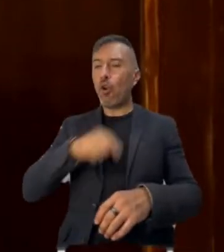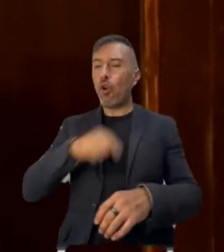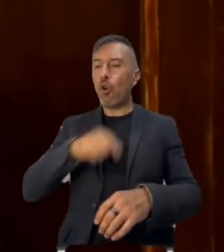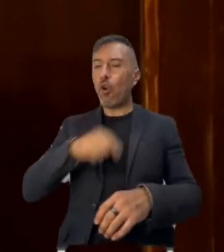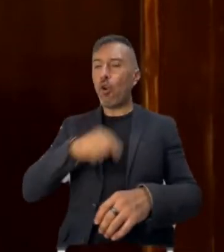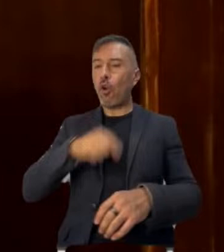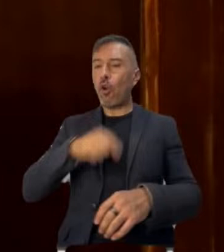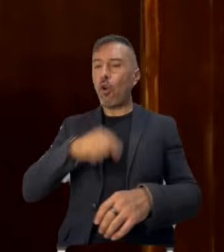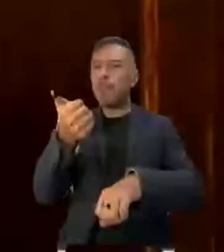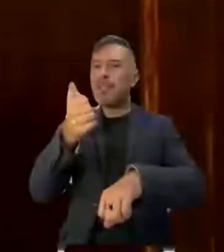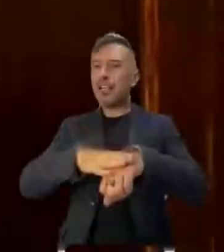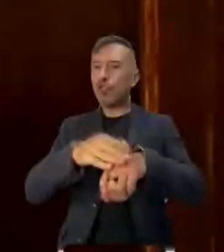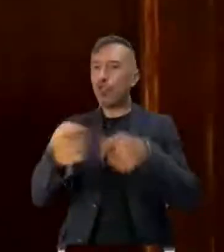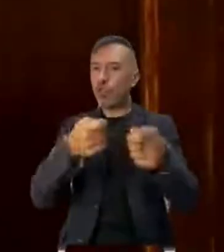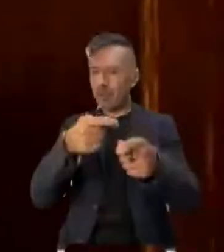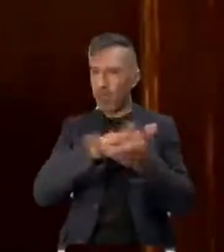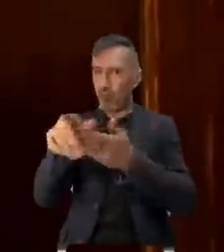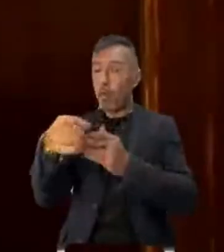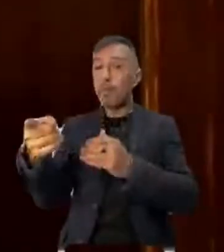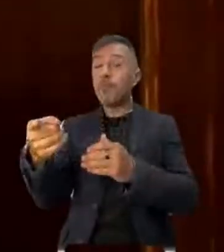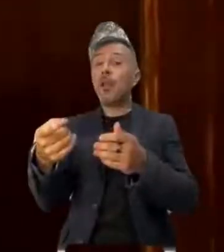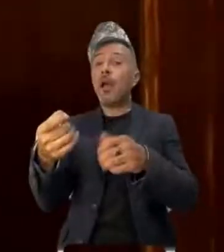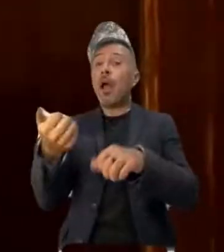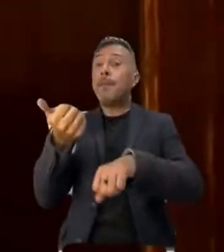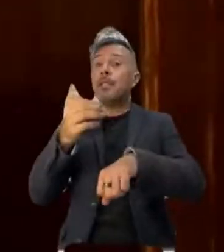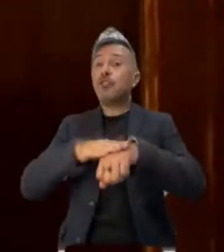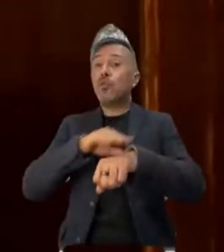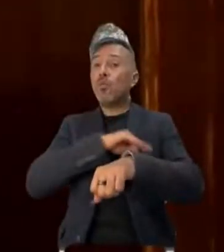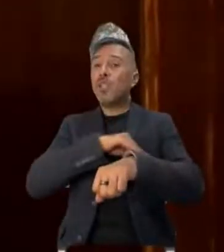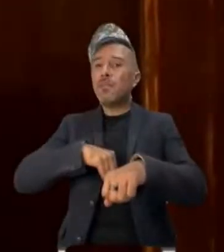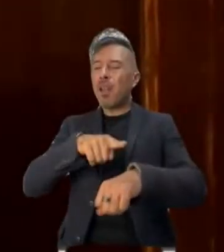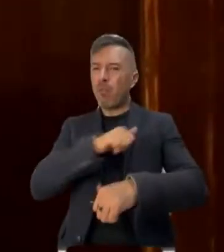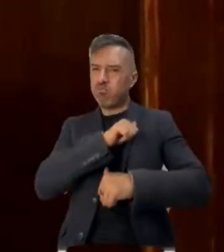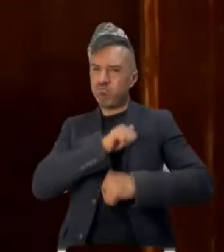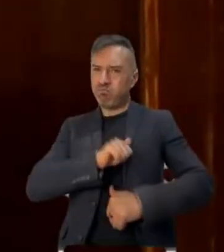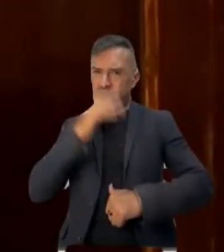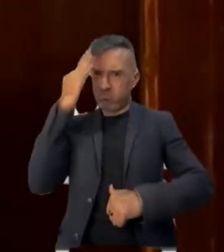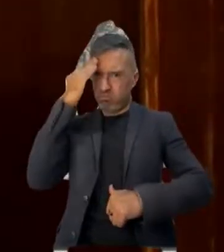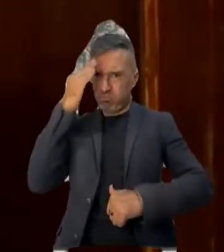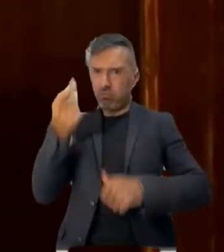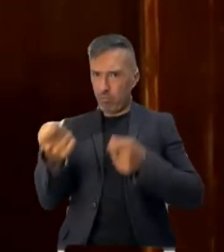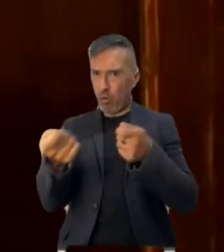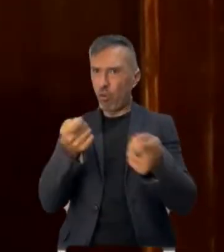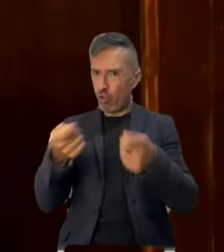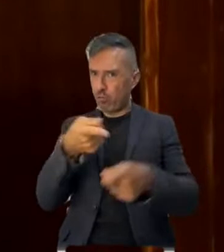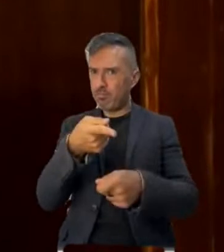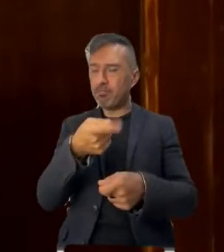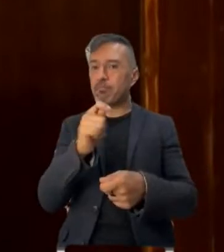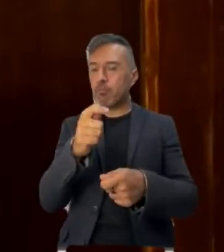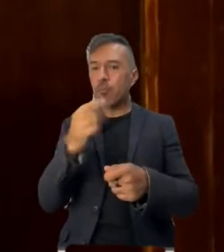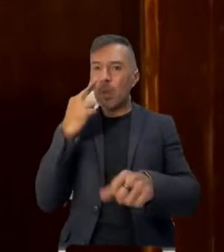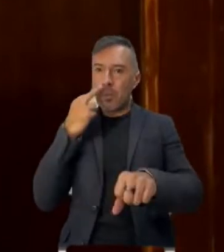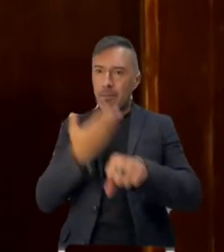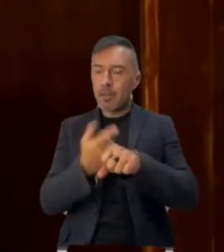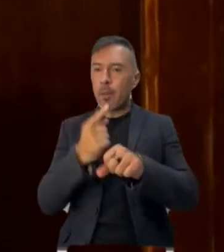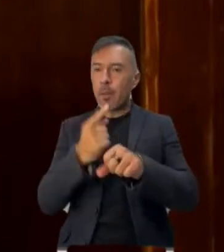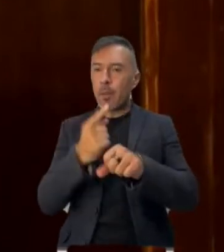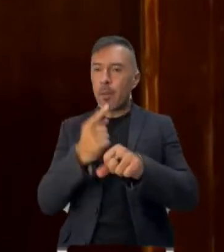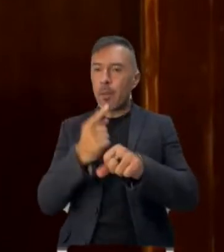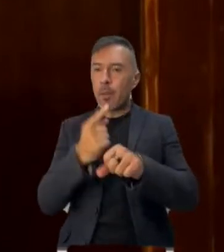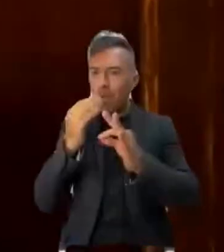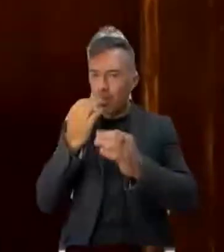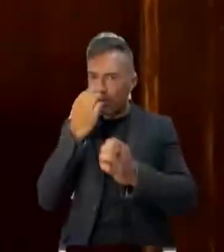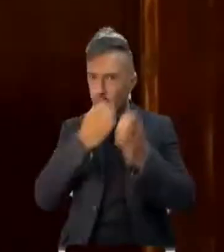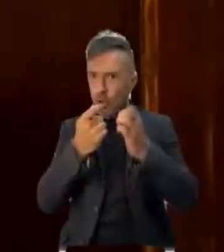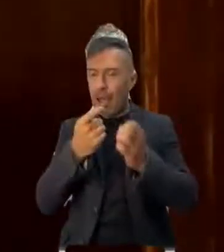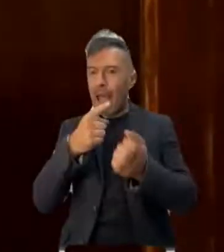Contraloría Municipal es el órgano interno de control encargado de promover, evaluar y fortalecer el buen funcionamiento del